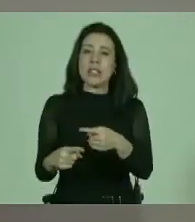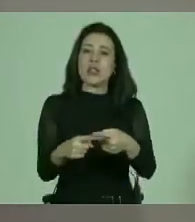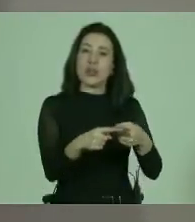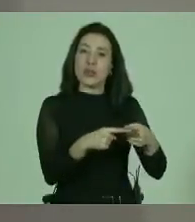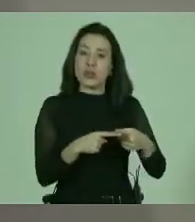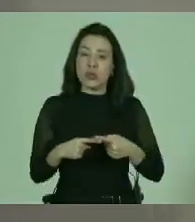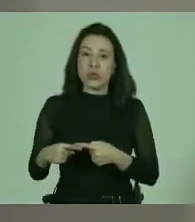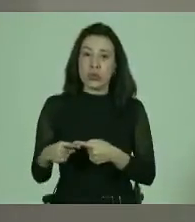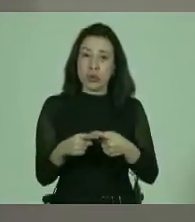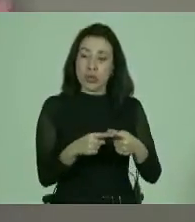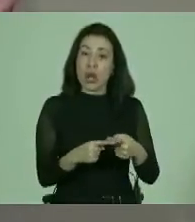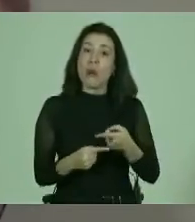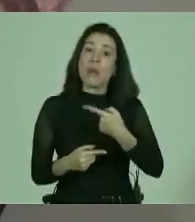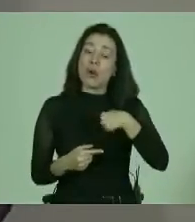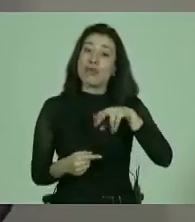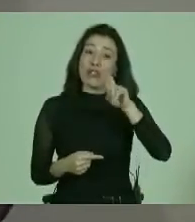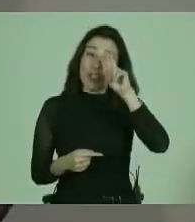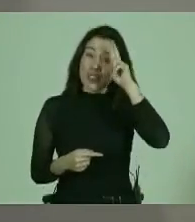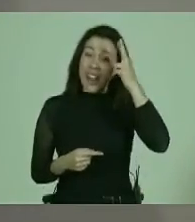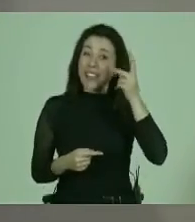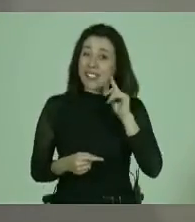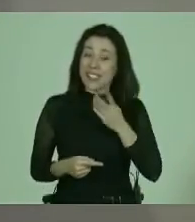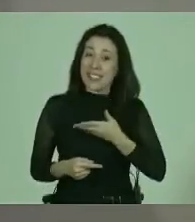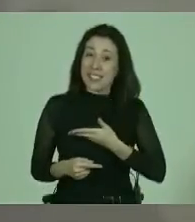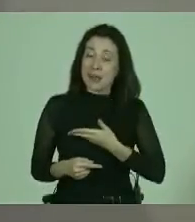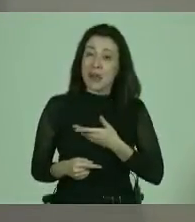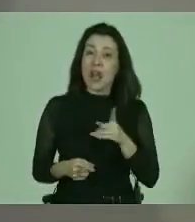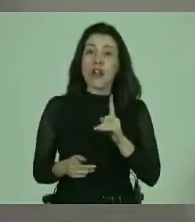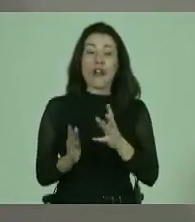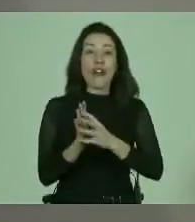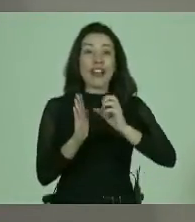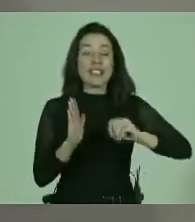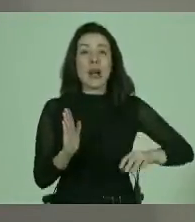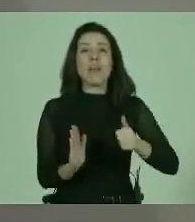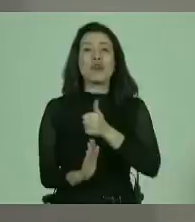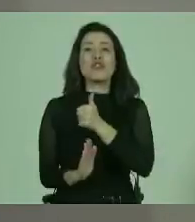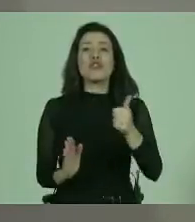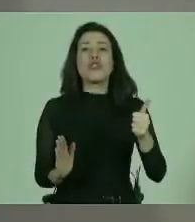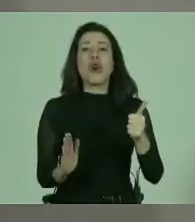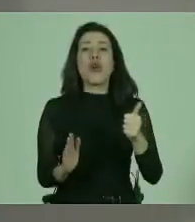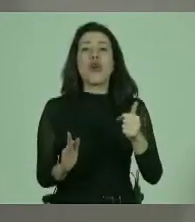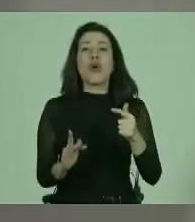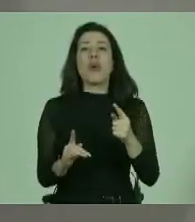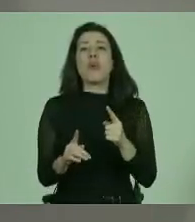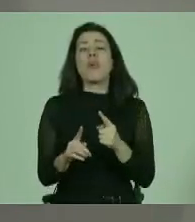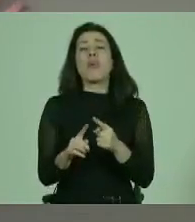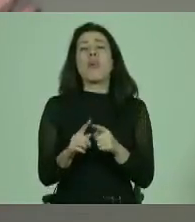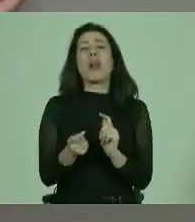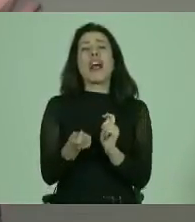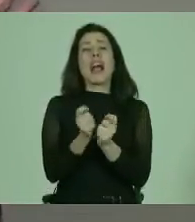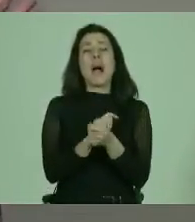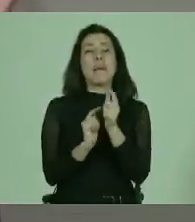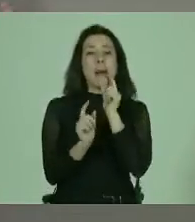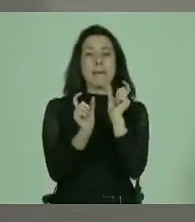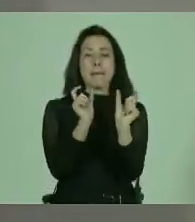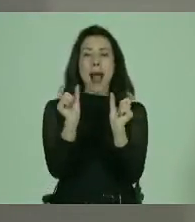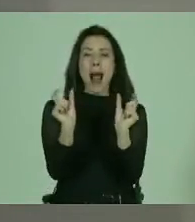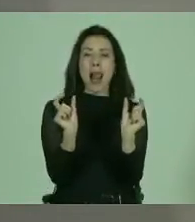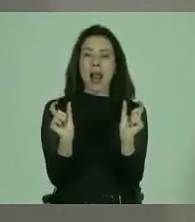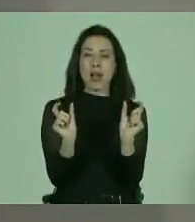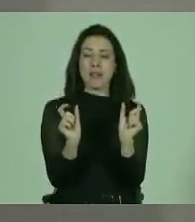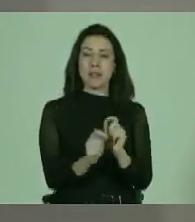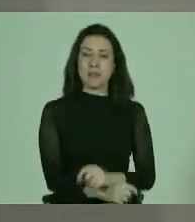porque venimos a la tradición que venimos y que no eliminamos simplemente por no mirarla o por cambiarle las palabras